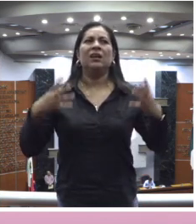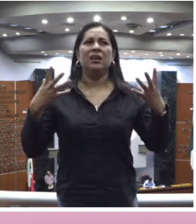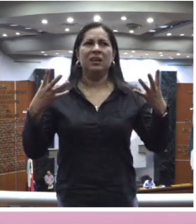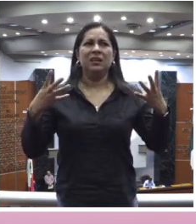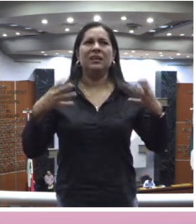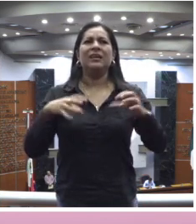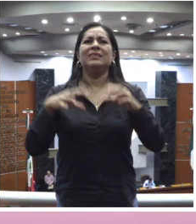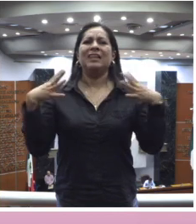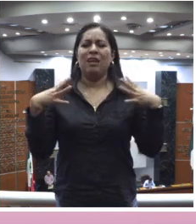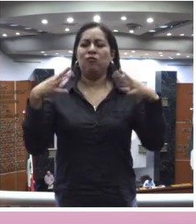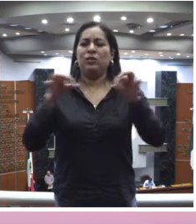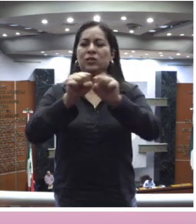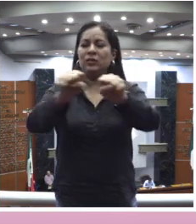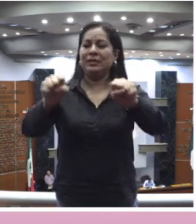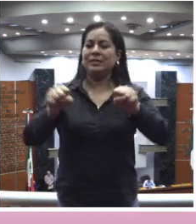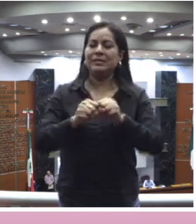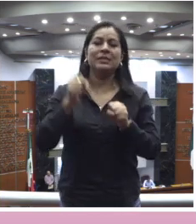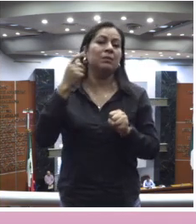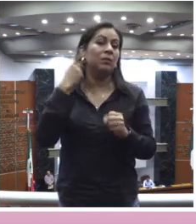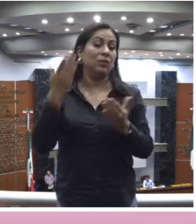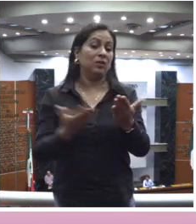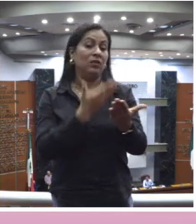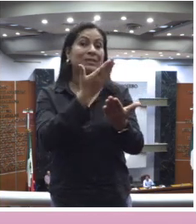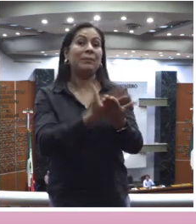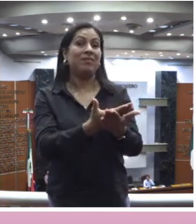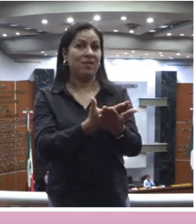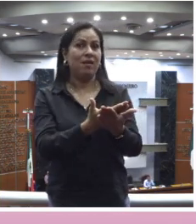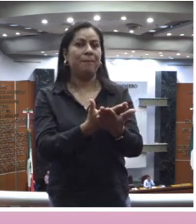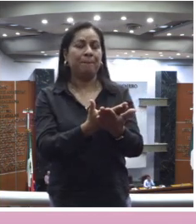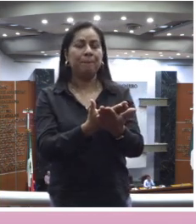sistema político lo que se plantea aquí.